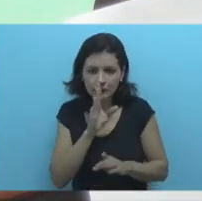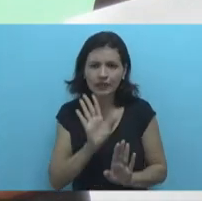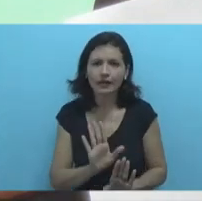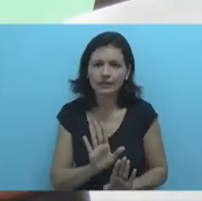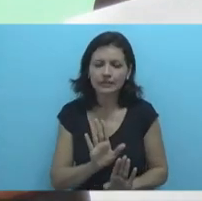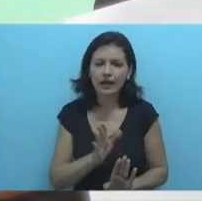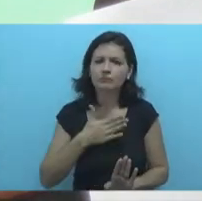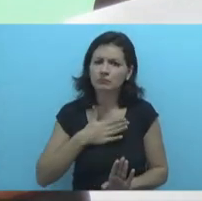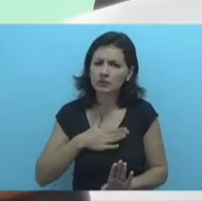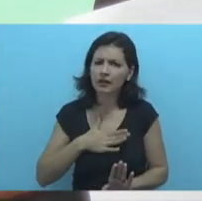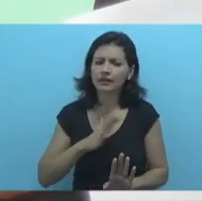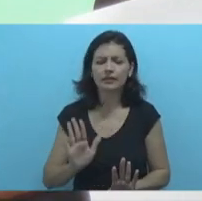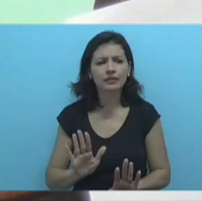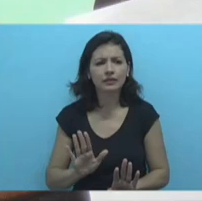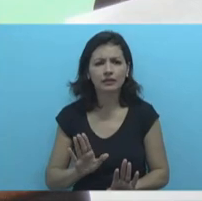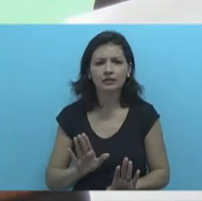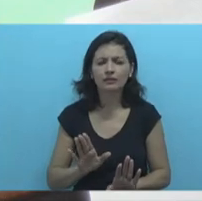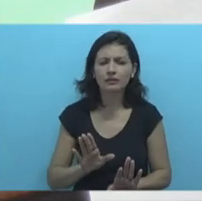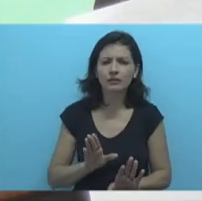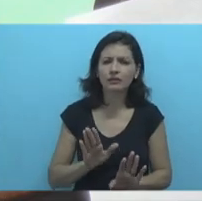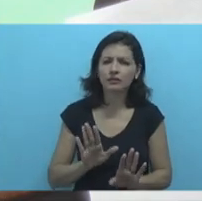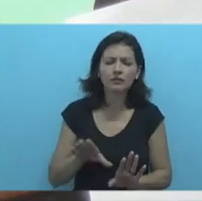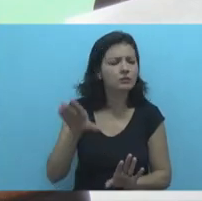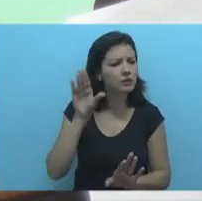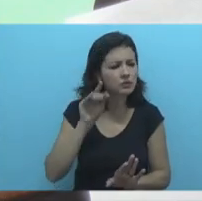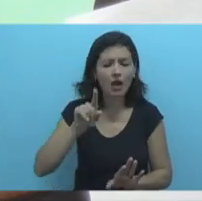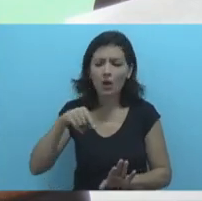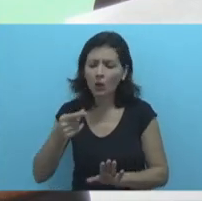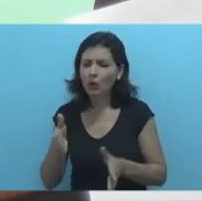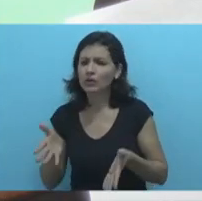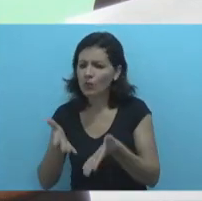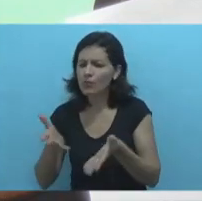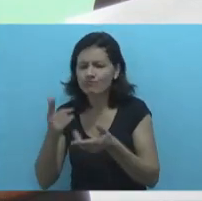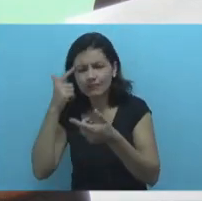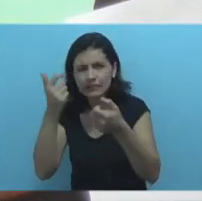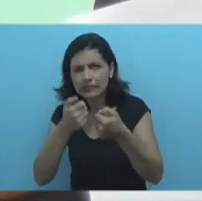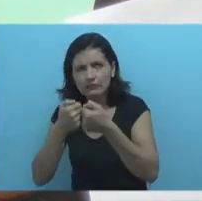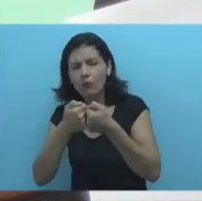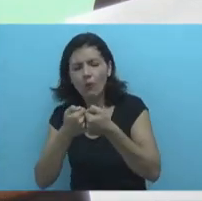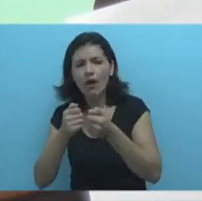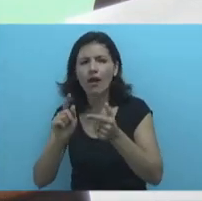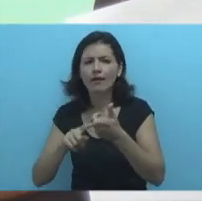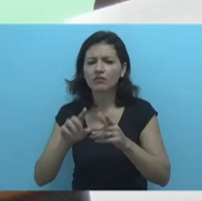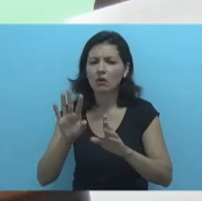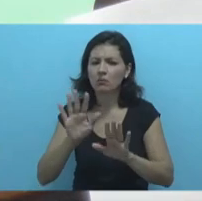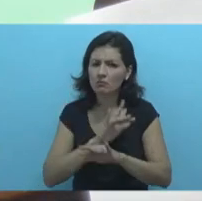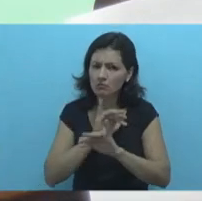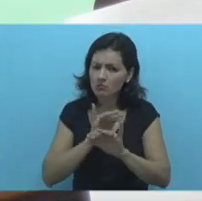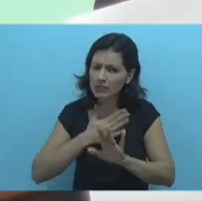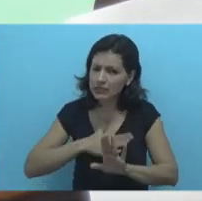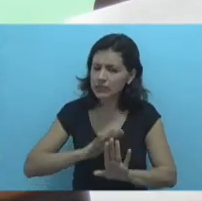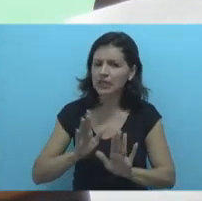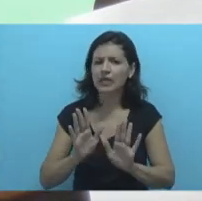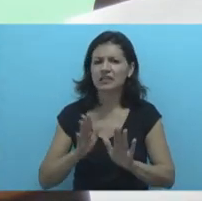veces alentar a la búsqueda de acuerdos, a no desesperarse, a manejar los tiempos y a